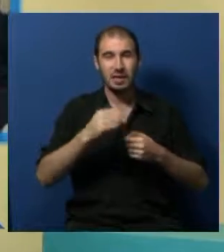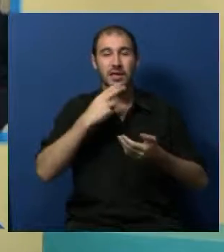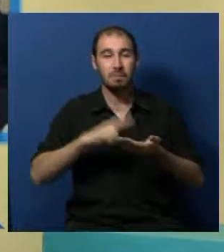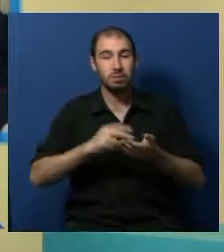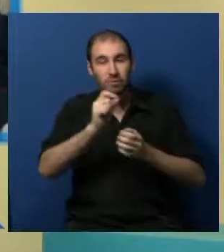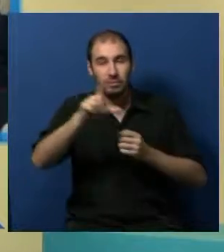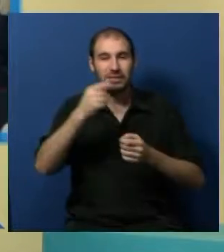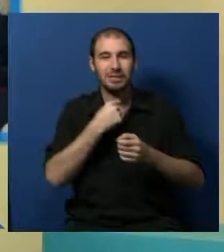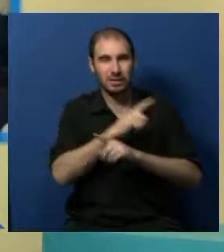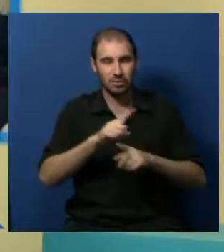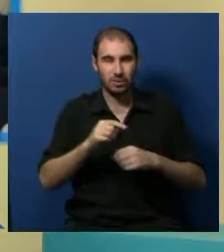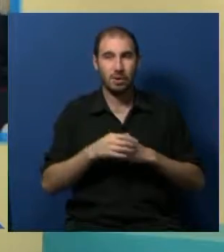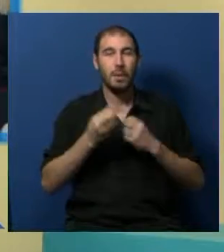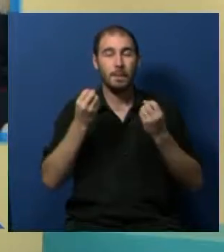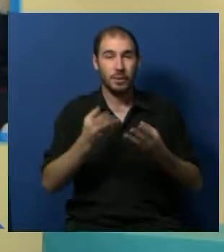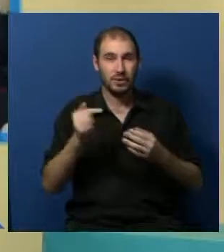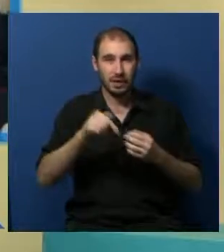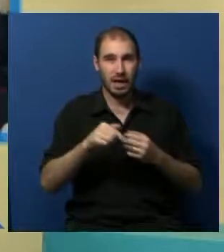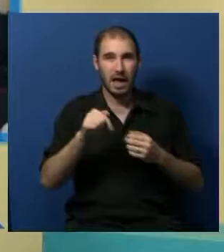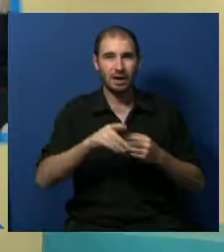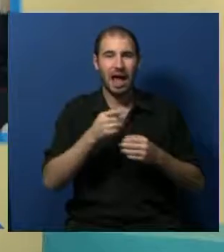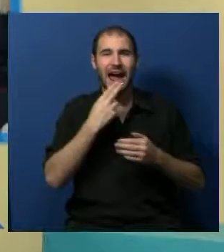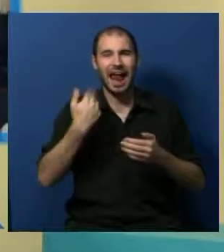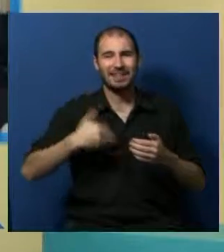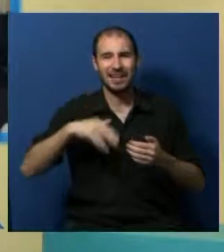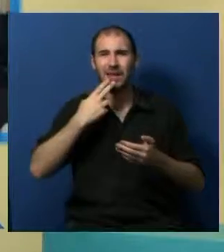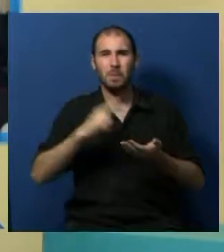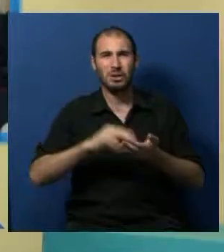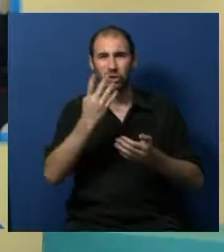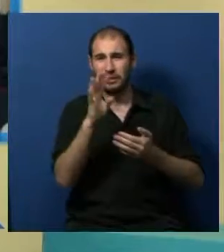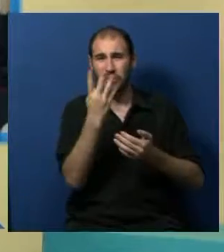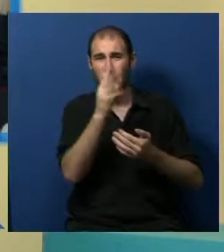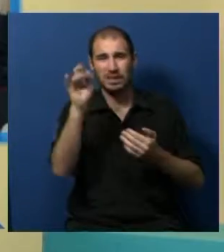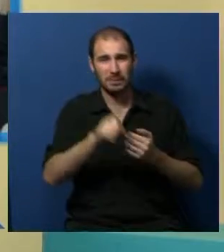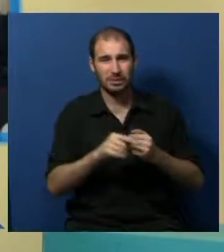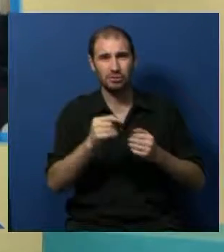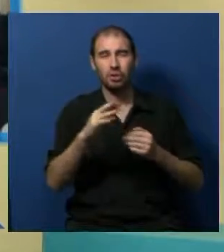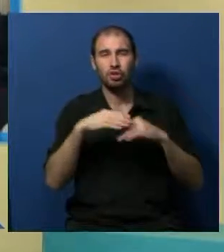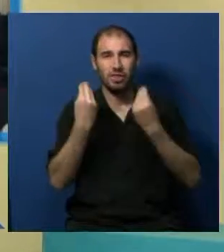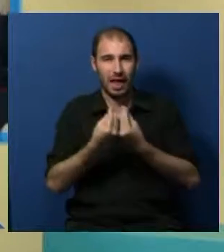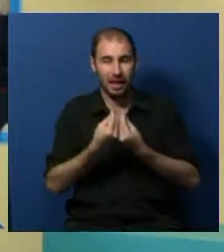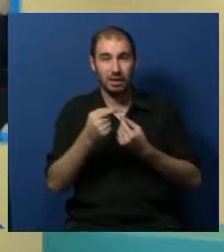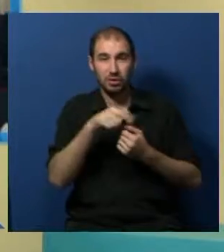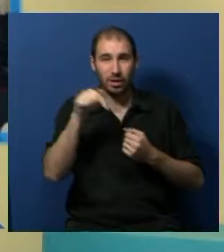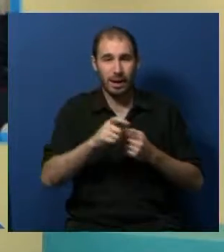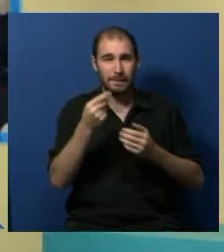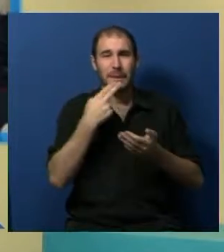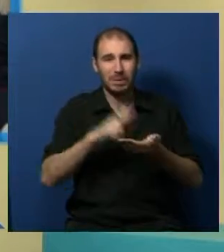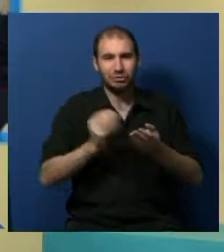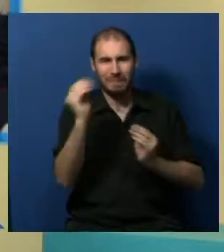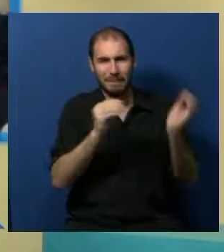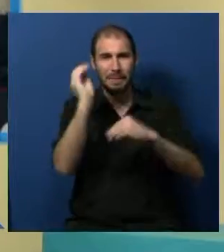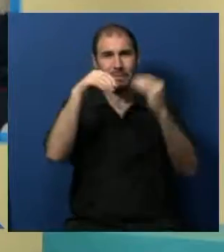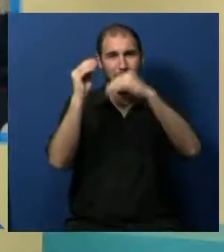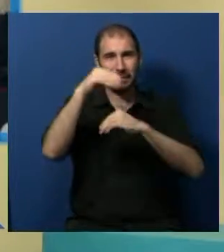impuestos, que es la tercera vía de financiación. ¿Por qué? Porque Argentina hoy tiene una presión tributaria del orden del 40% del PBI. Si seguimos subiendo la presión tributaria,